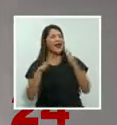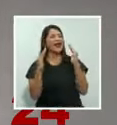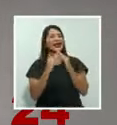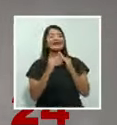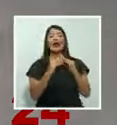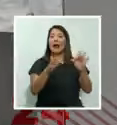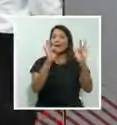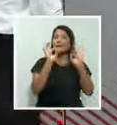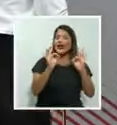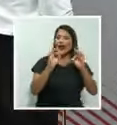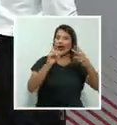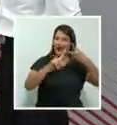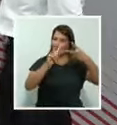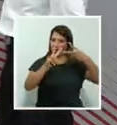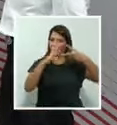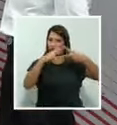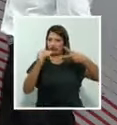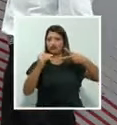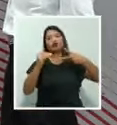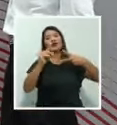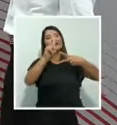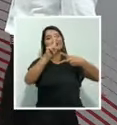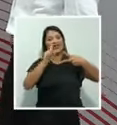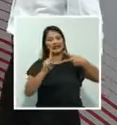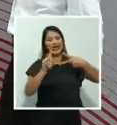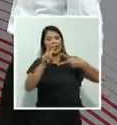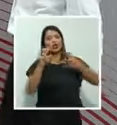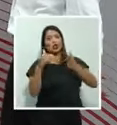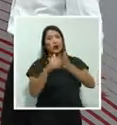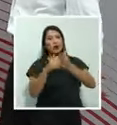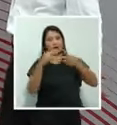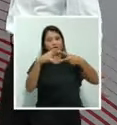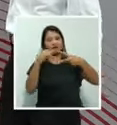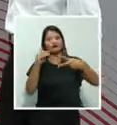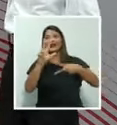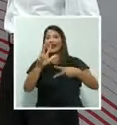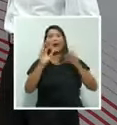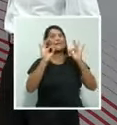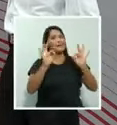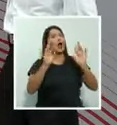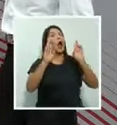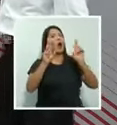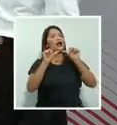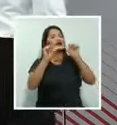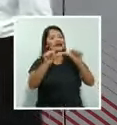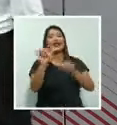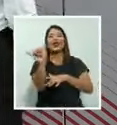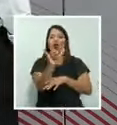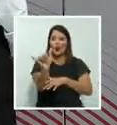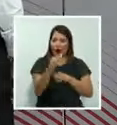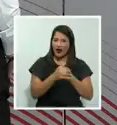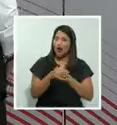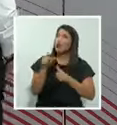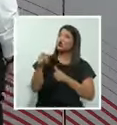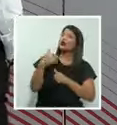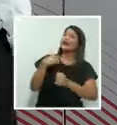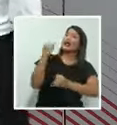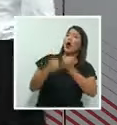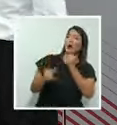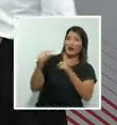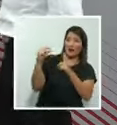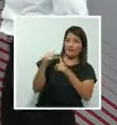bien. 200,000 colones, vamos muy bien, ojalá sigamos en esa línea. Sí, es el que tiene la última palabra, eso